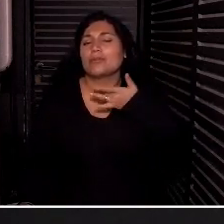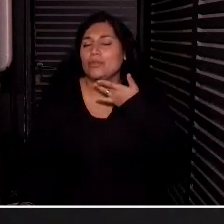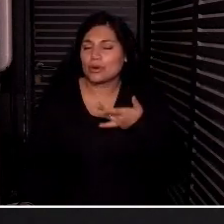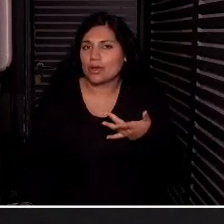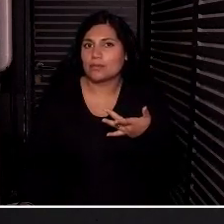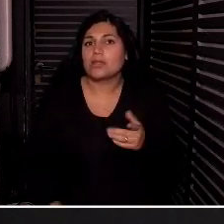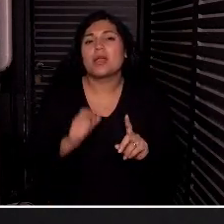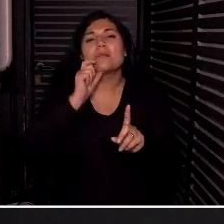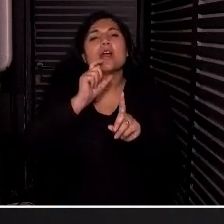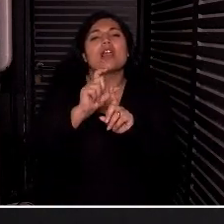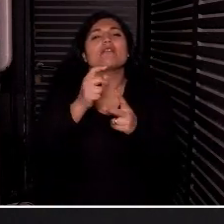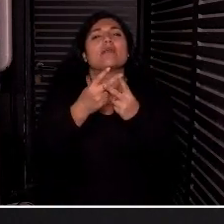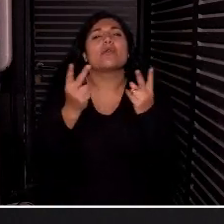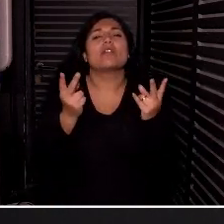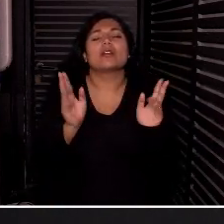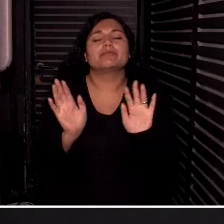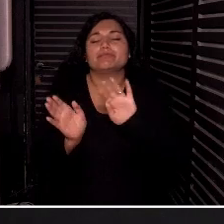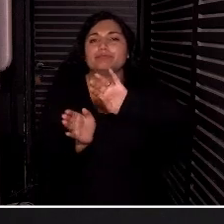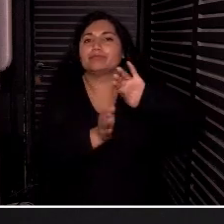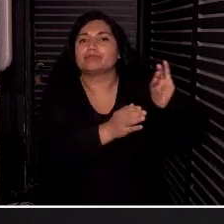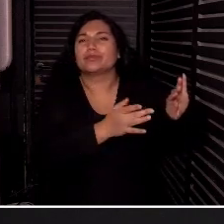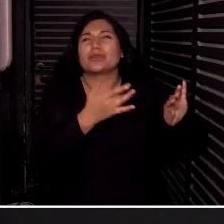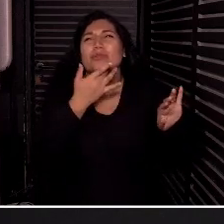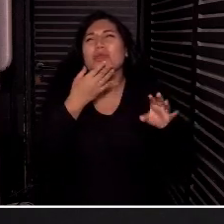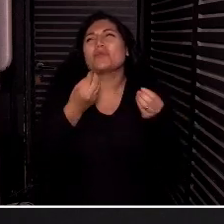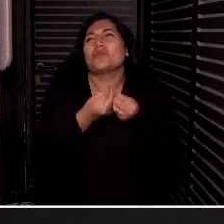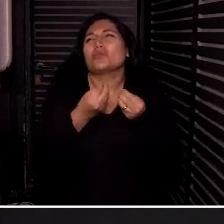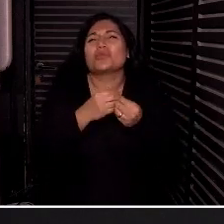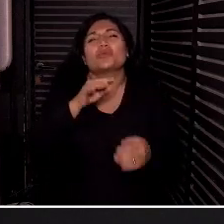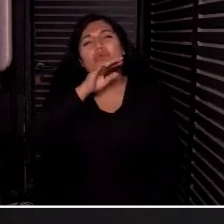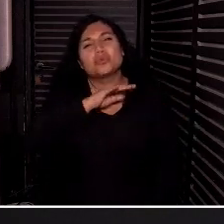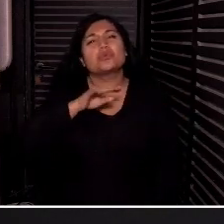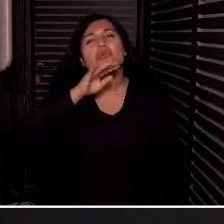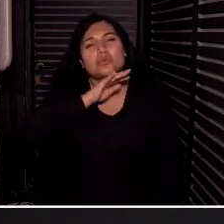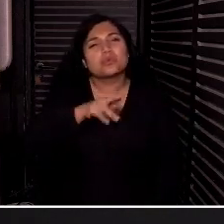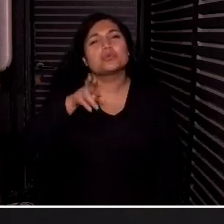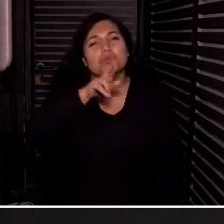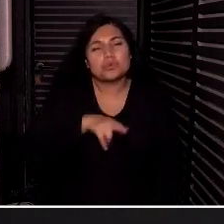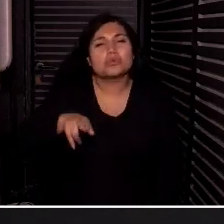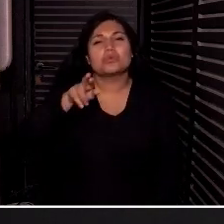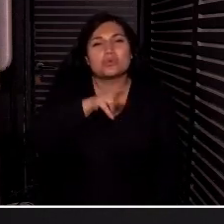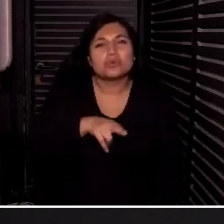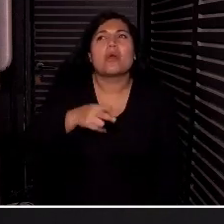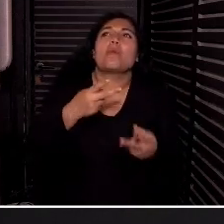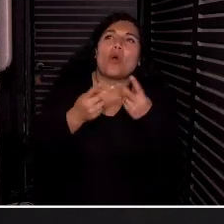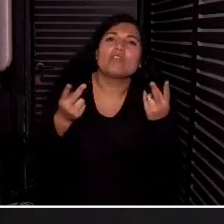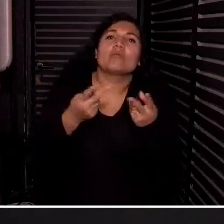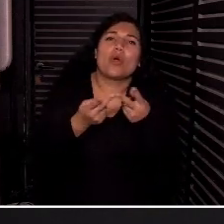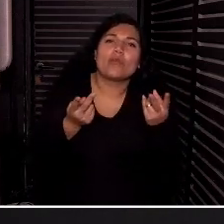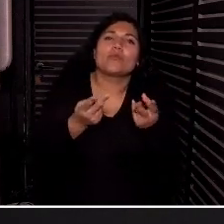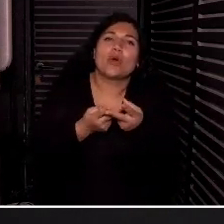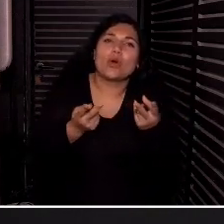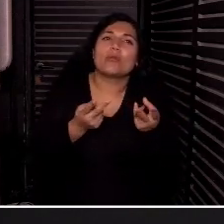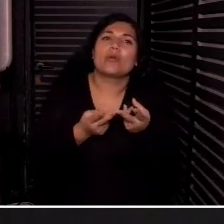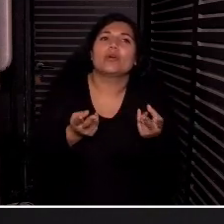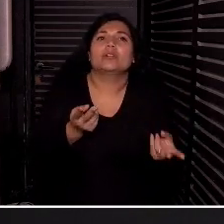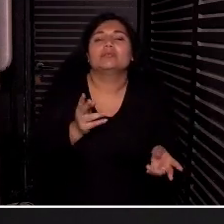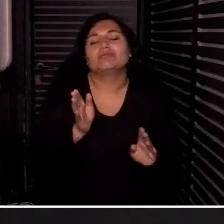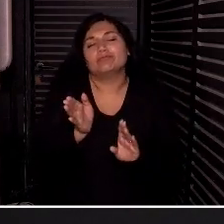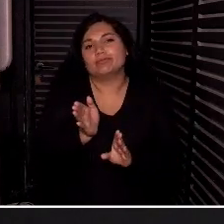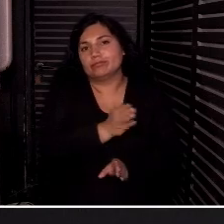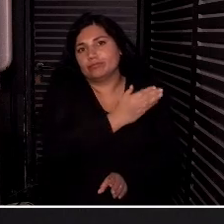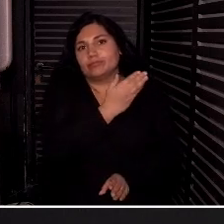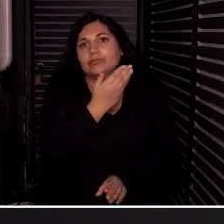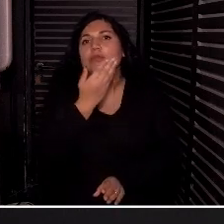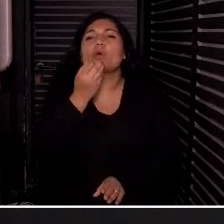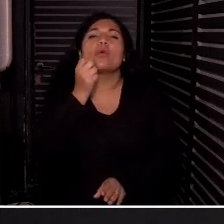palabra pública eh está super manoseada digamos no Y la construcción de lo público también entonces Cuáles son los